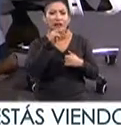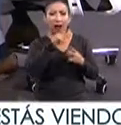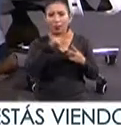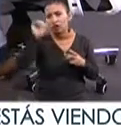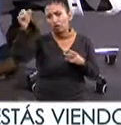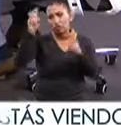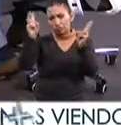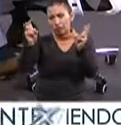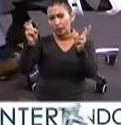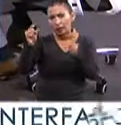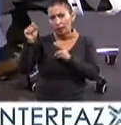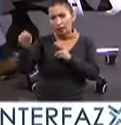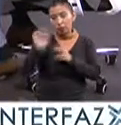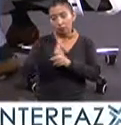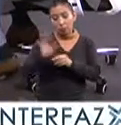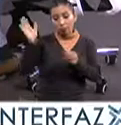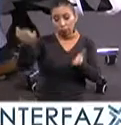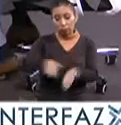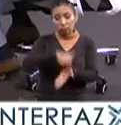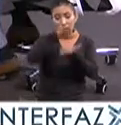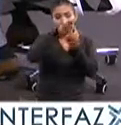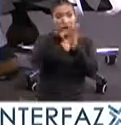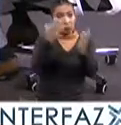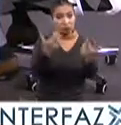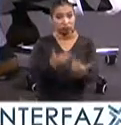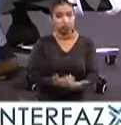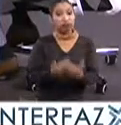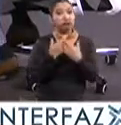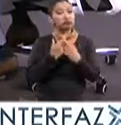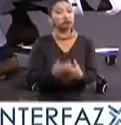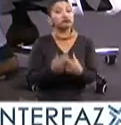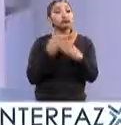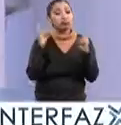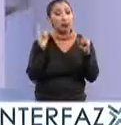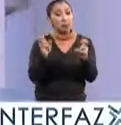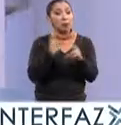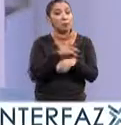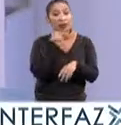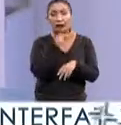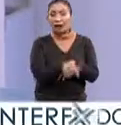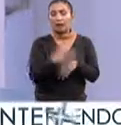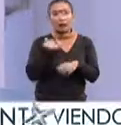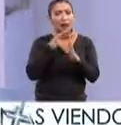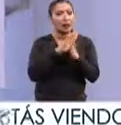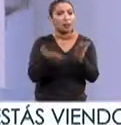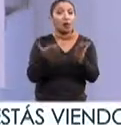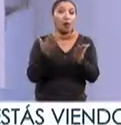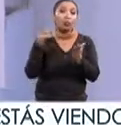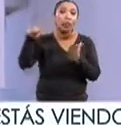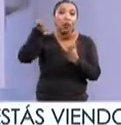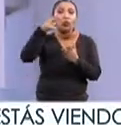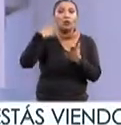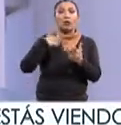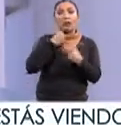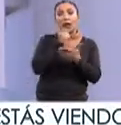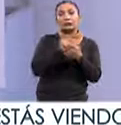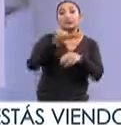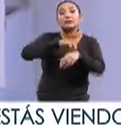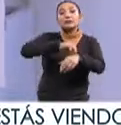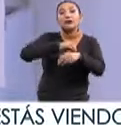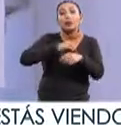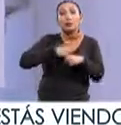otros temas que tocó, podríamos tener un libro muy rico también, porque pues, es el libro, o sería el libro de un escritor